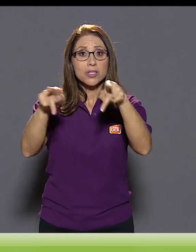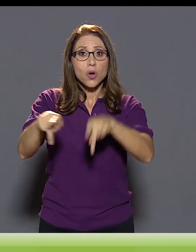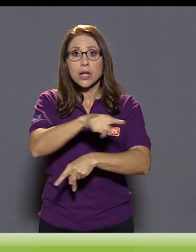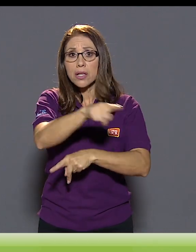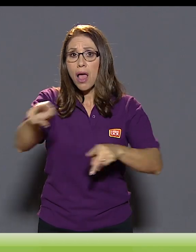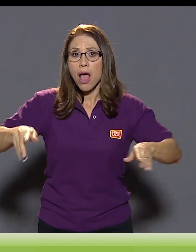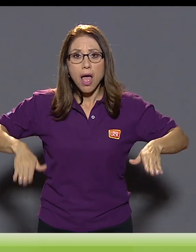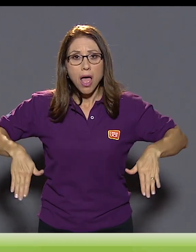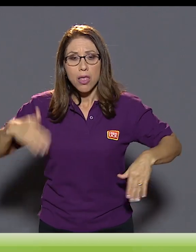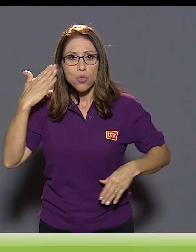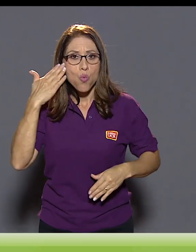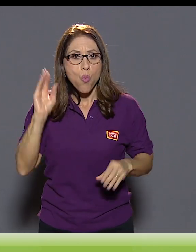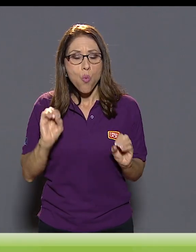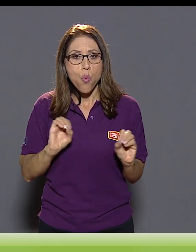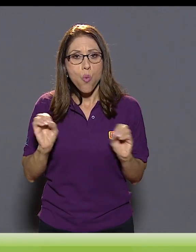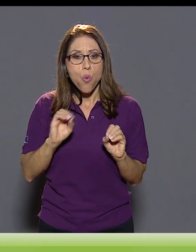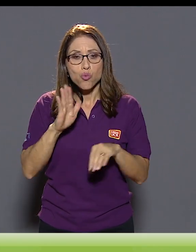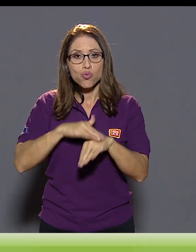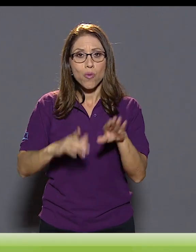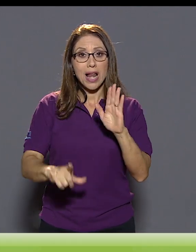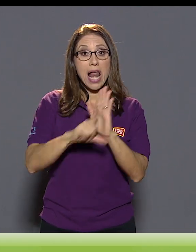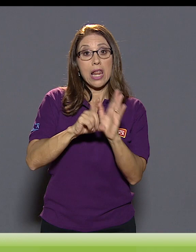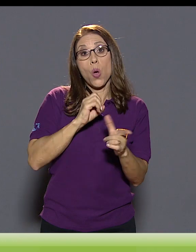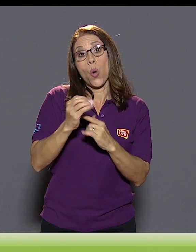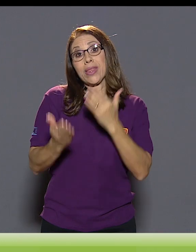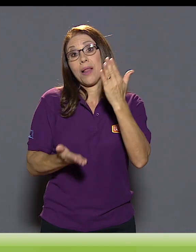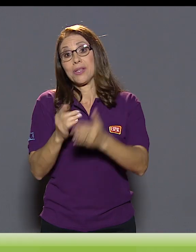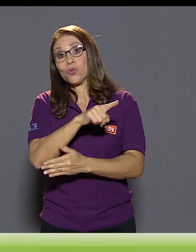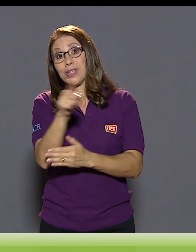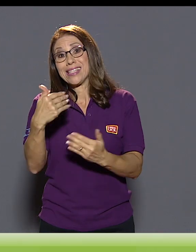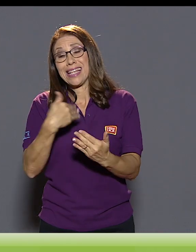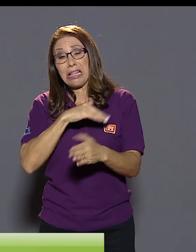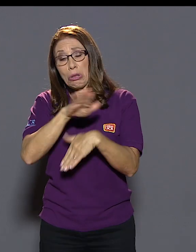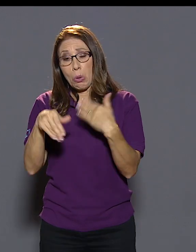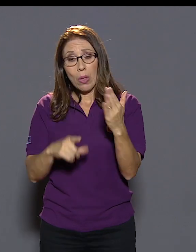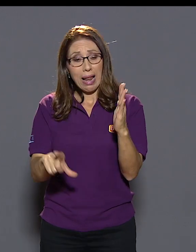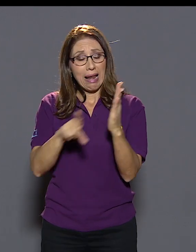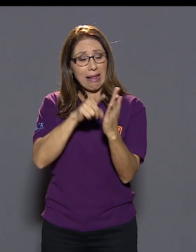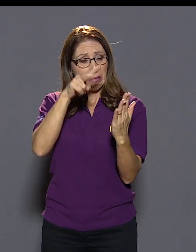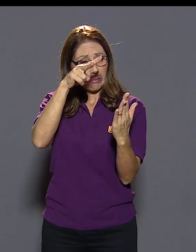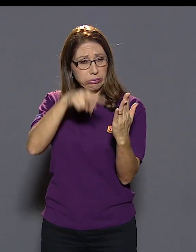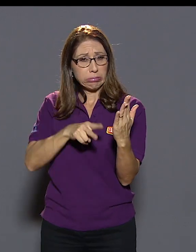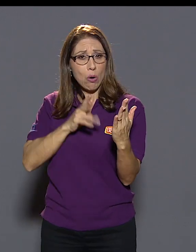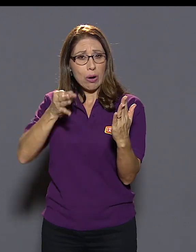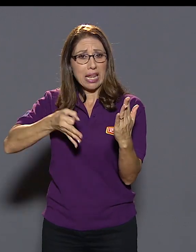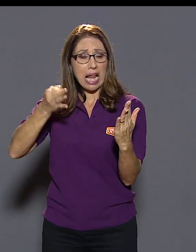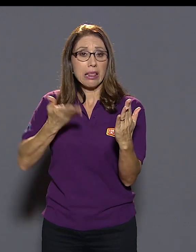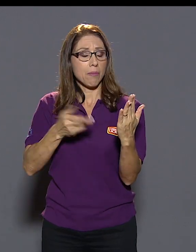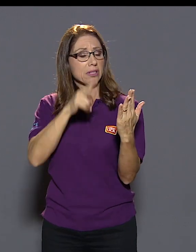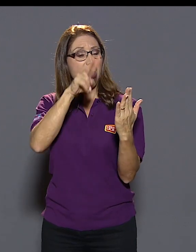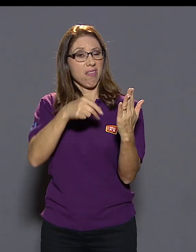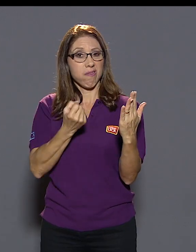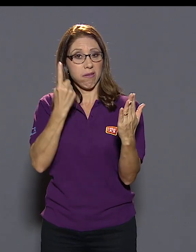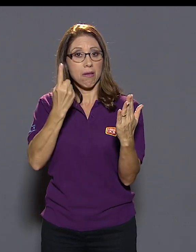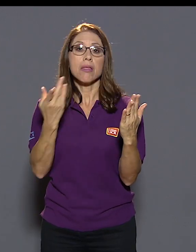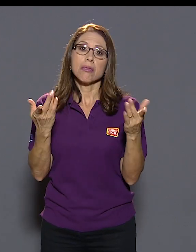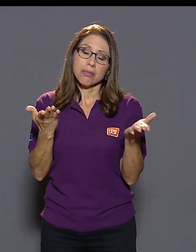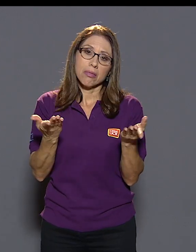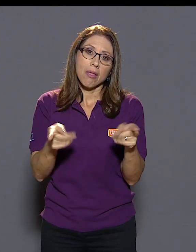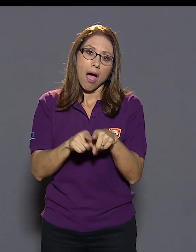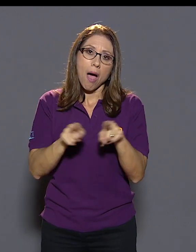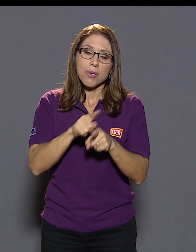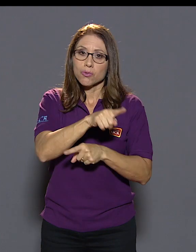no conocían sobre esta ley o que tenían la versión, ¿verdad?, original y tal vez no comprendían algunos de sus puntos, puedan acceder también a la